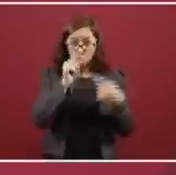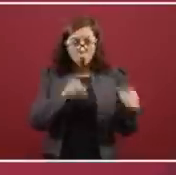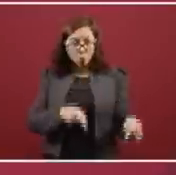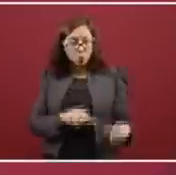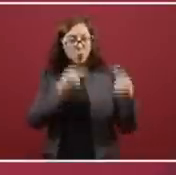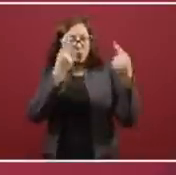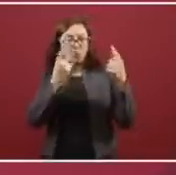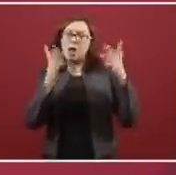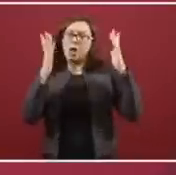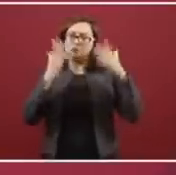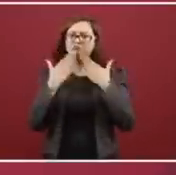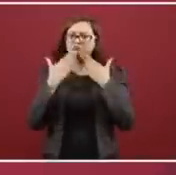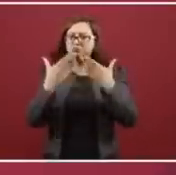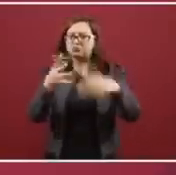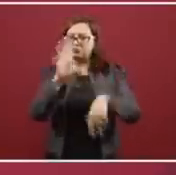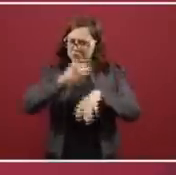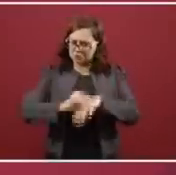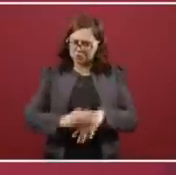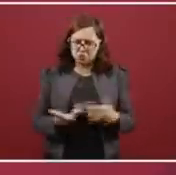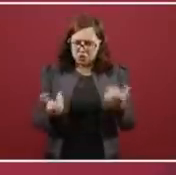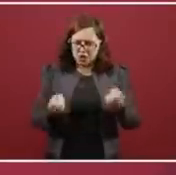eso se ha permitido